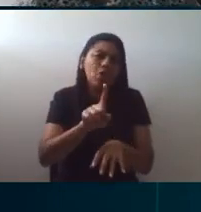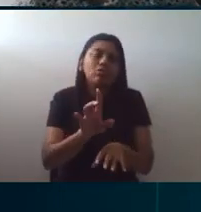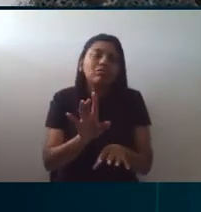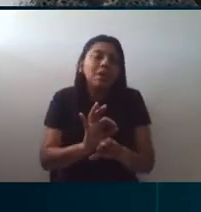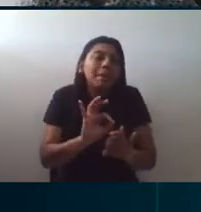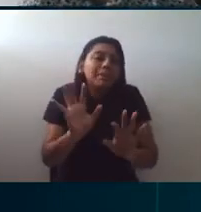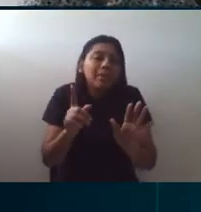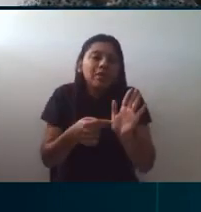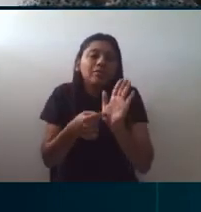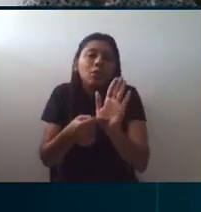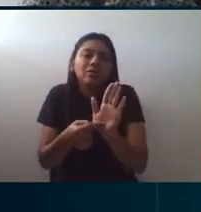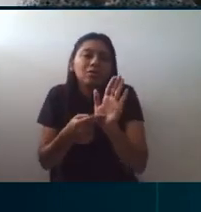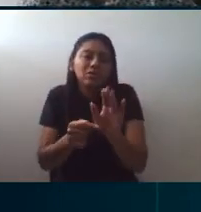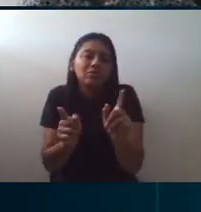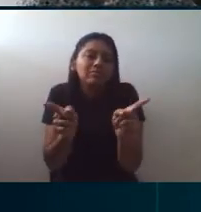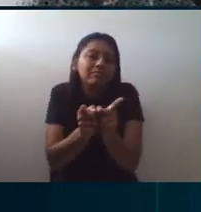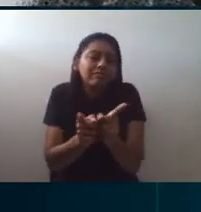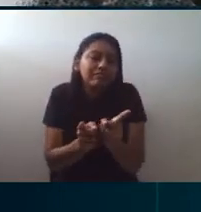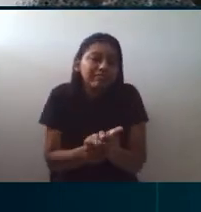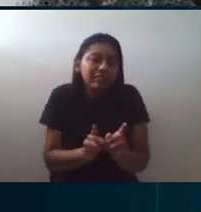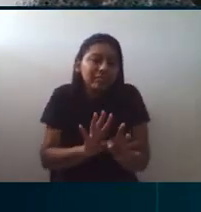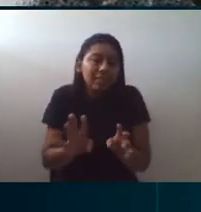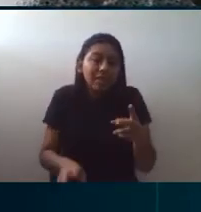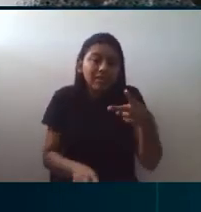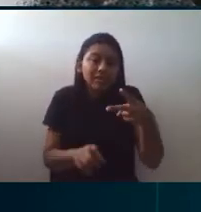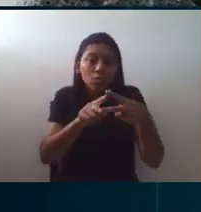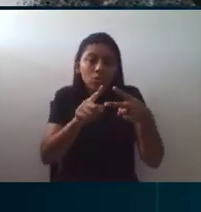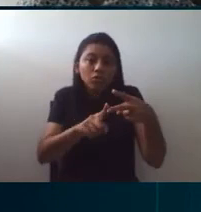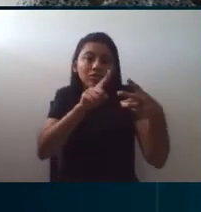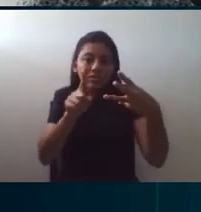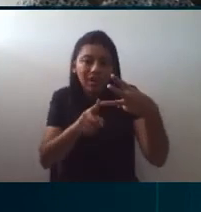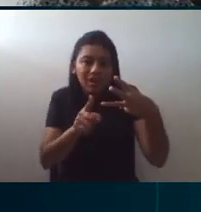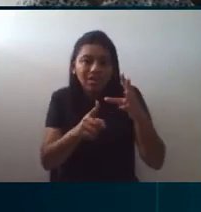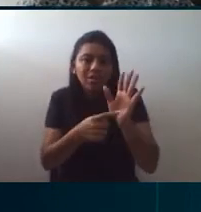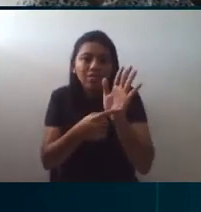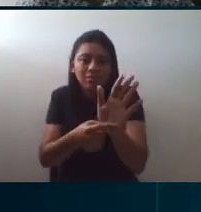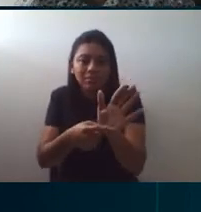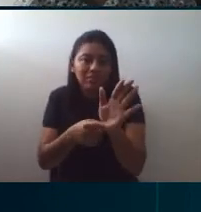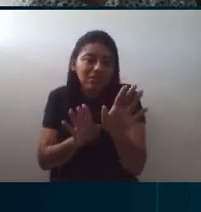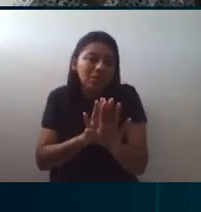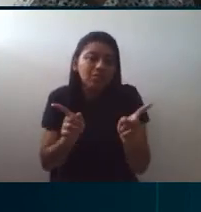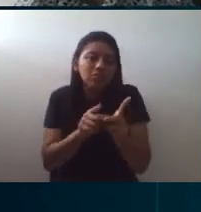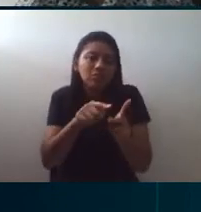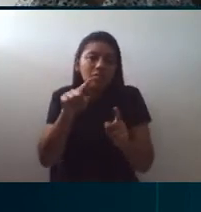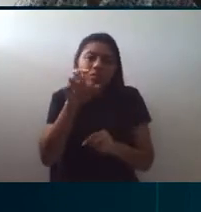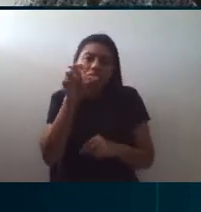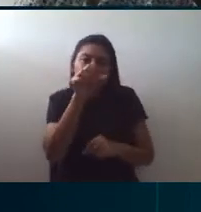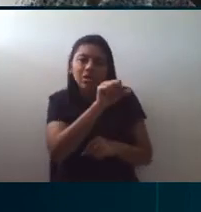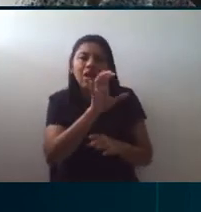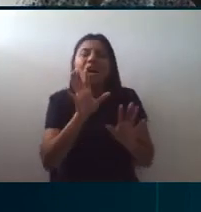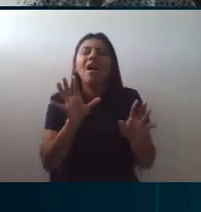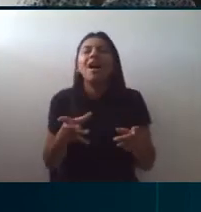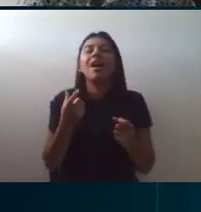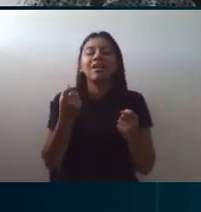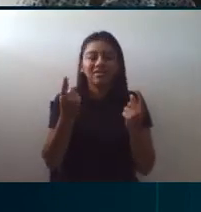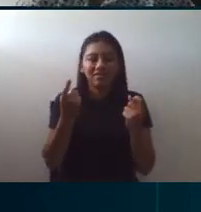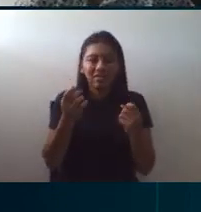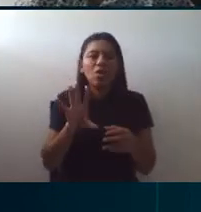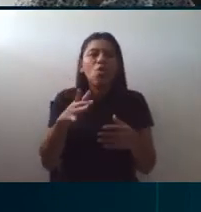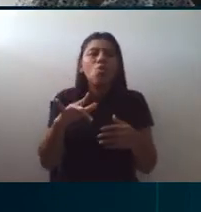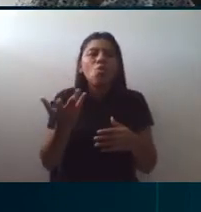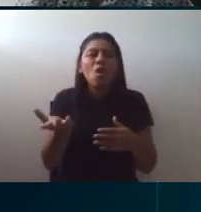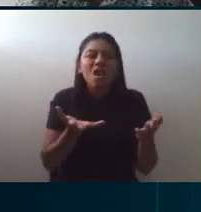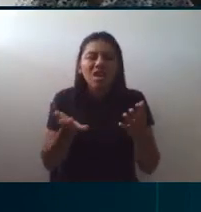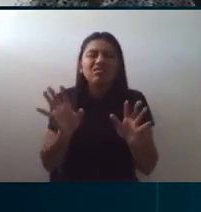o de las tres, pues, que se usaron para este trabajo, en las vectores soportes de máquina, pues, como para que ustedes se hagan una idea. Es un